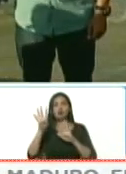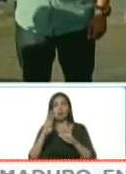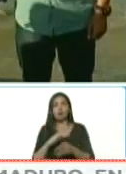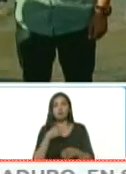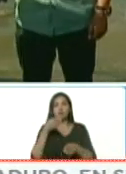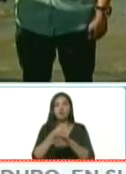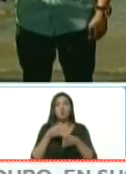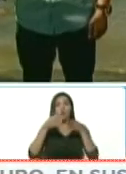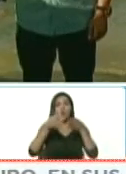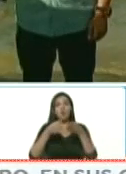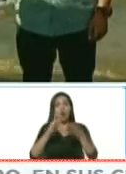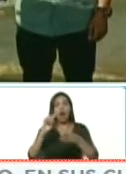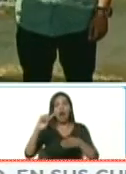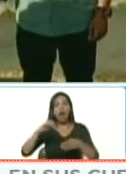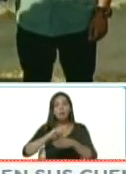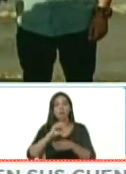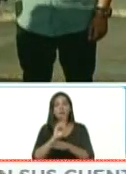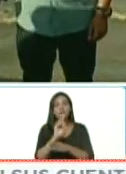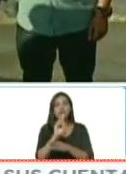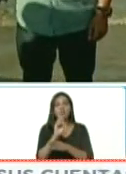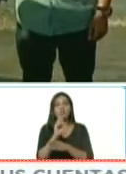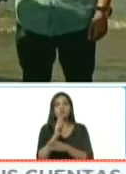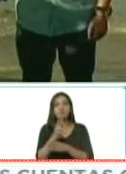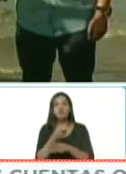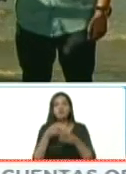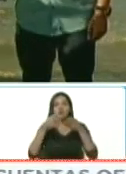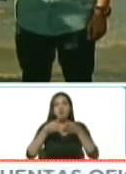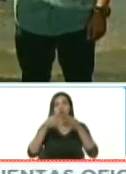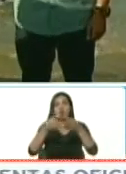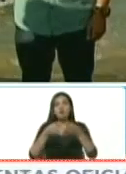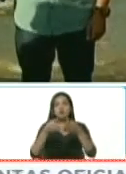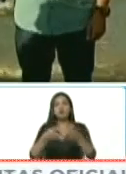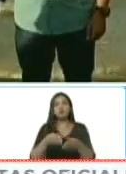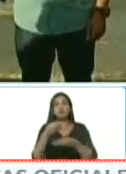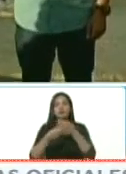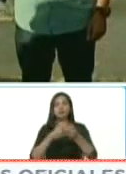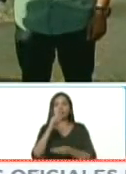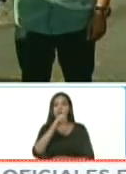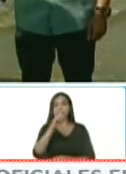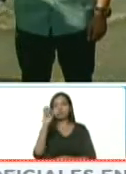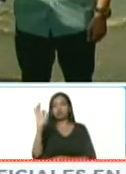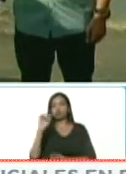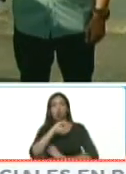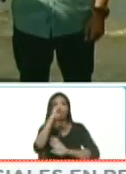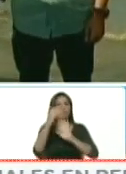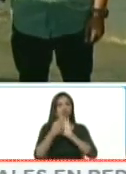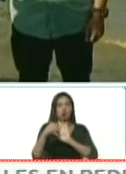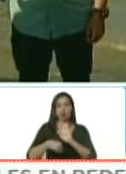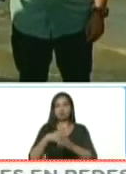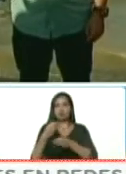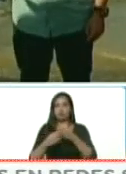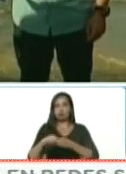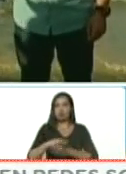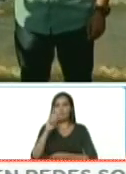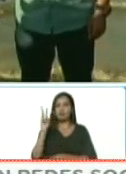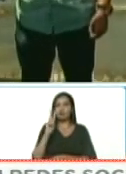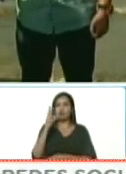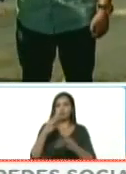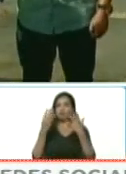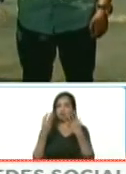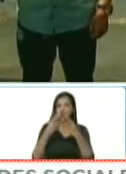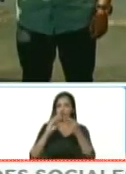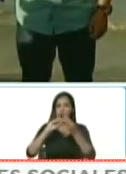a la mar el primer buque de transporte de pasajeros hecho 100% con materia prima y mano de